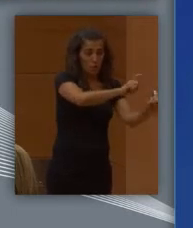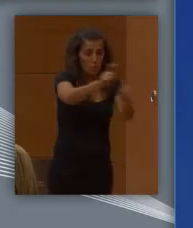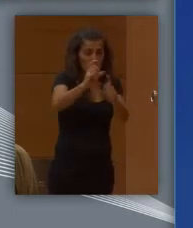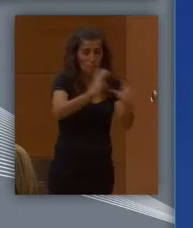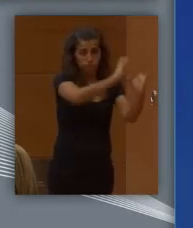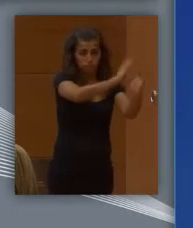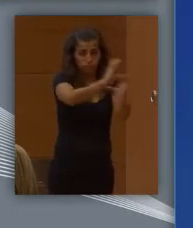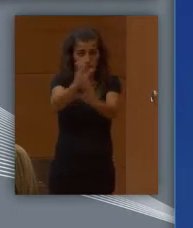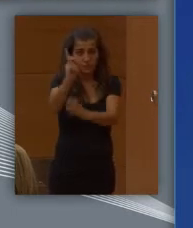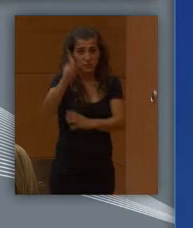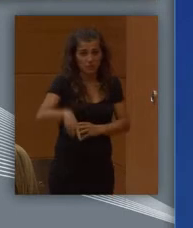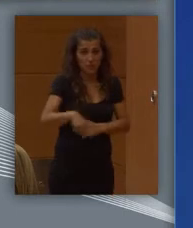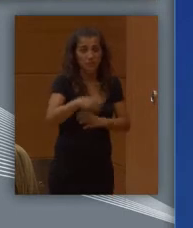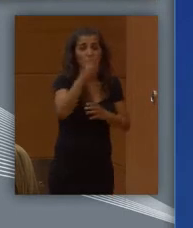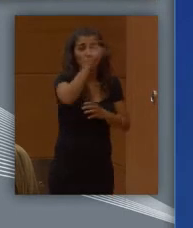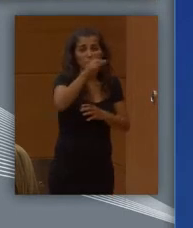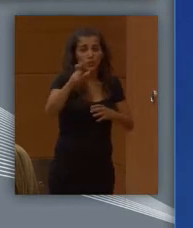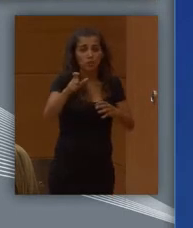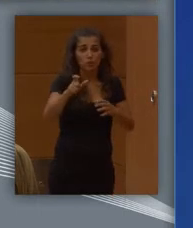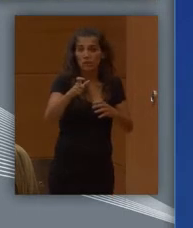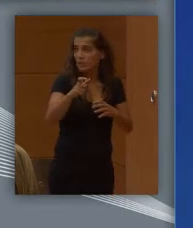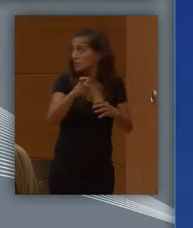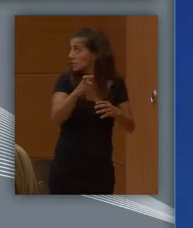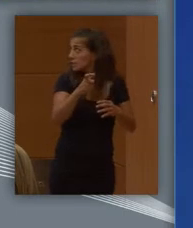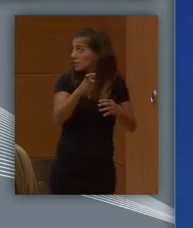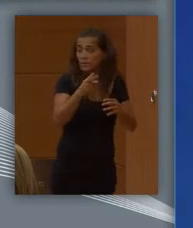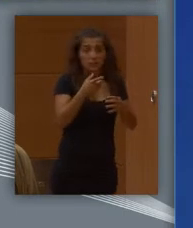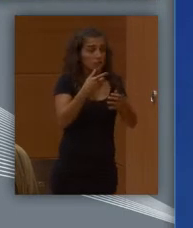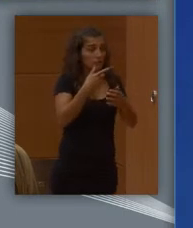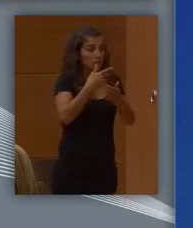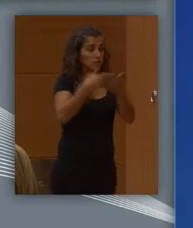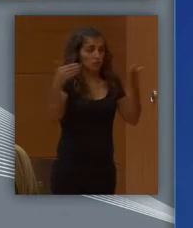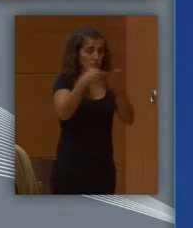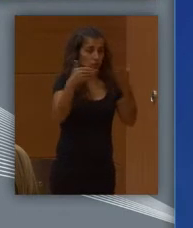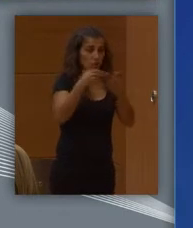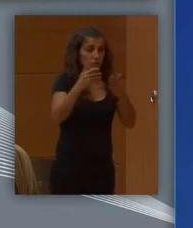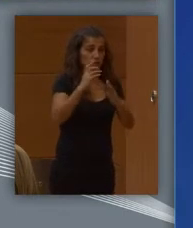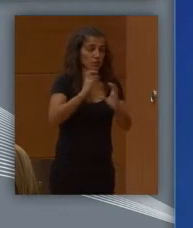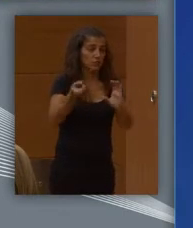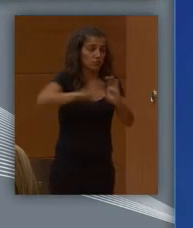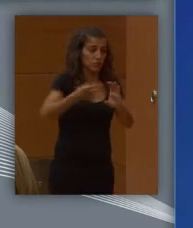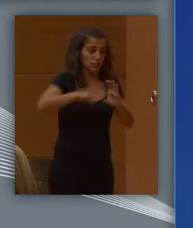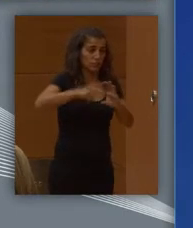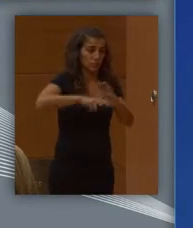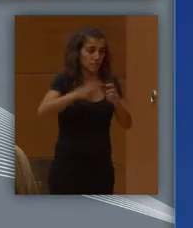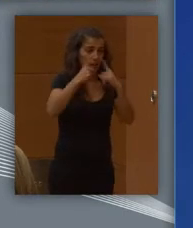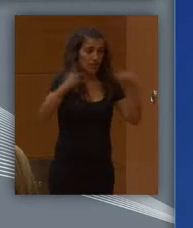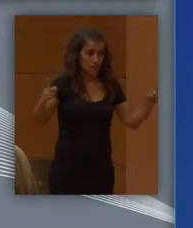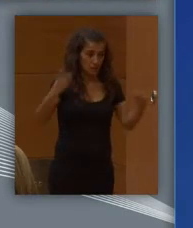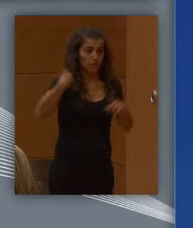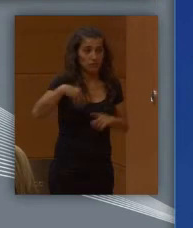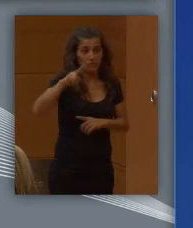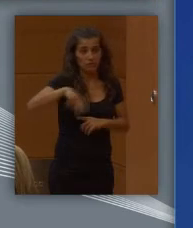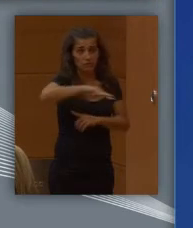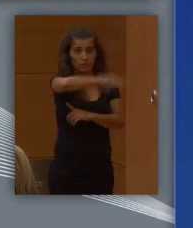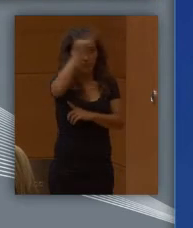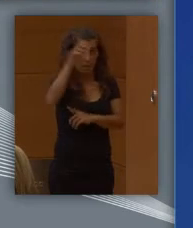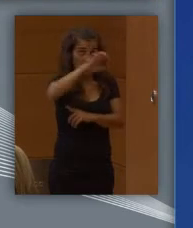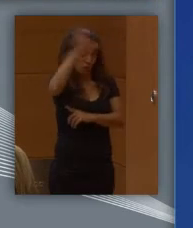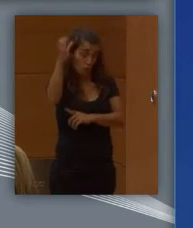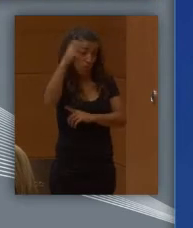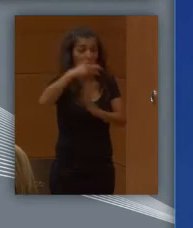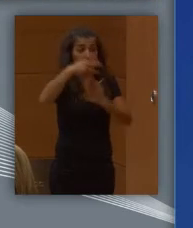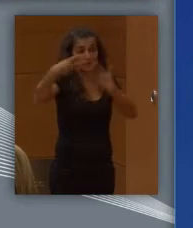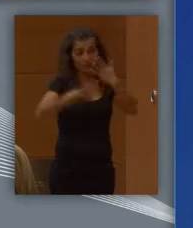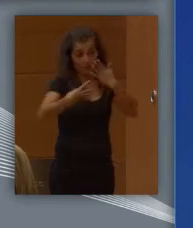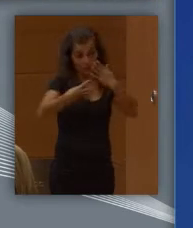cada año. En este sentido, es una empresa, una envergadura grande, es la empresa más grande de España de transporte público y la tercera de Europa. Y